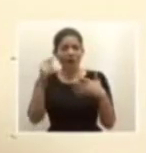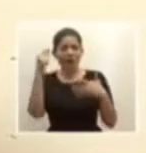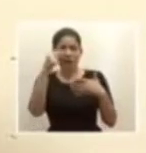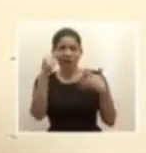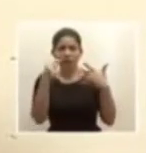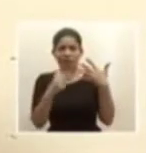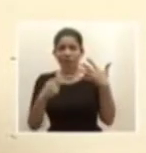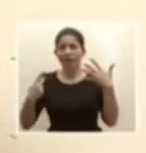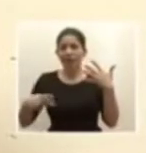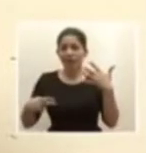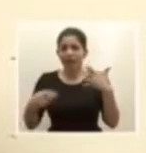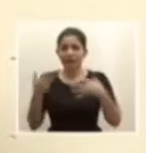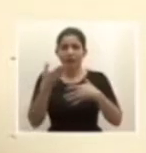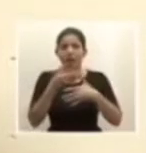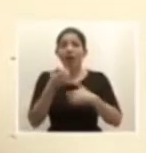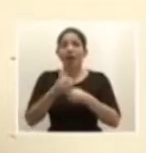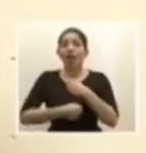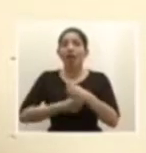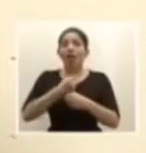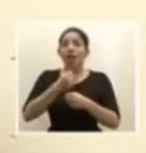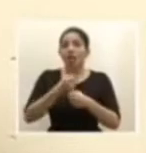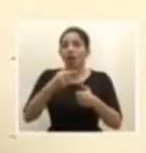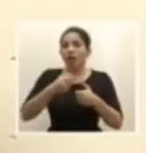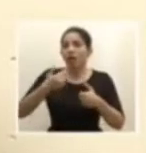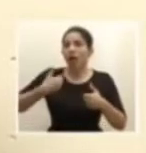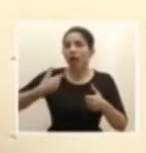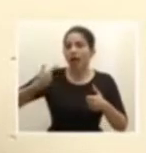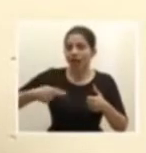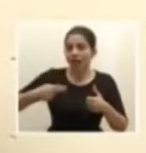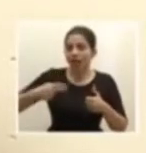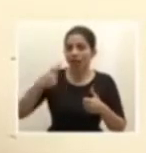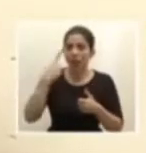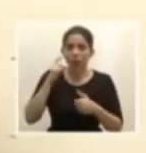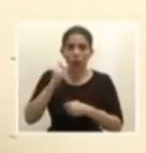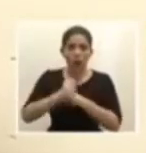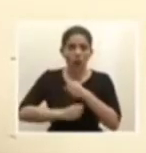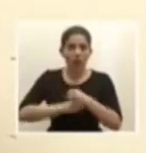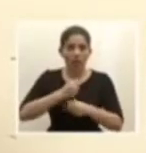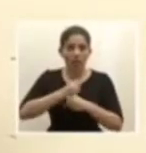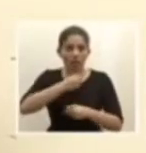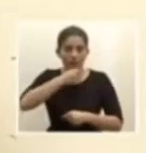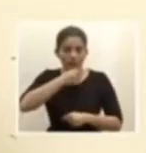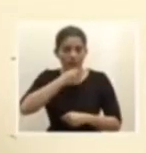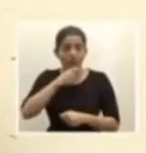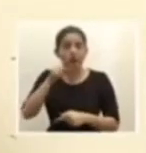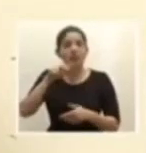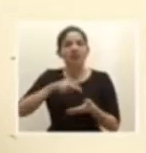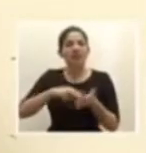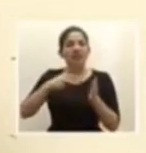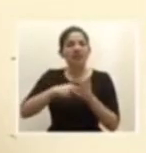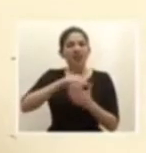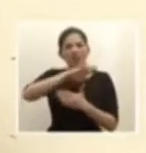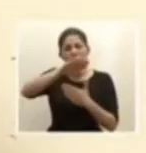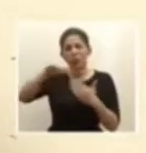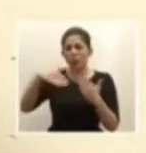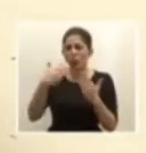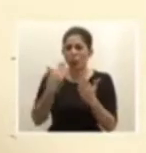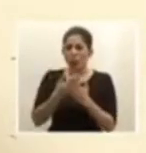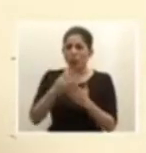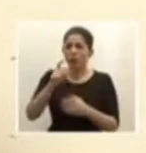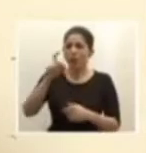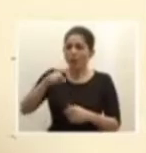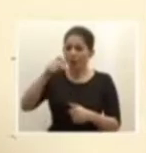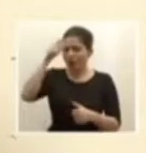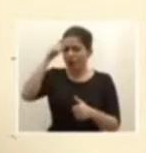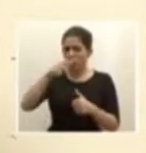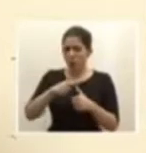la edad es uno de ellos, nos llama siempre a recordar que todos y todas, sea o que tenemos